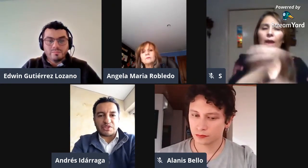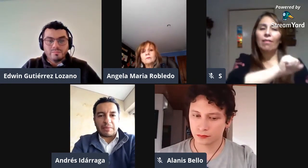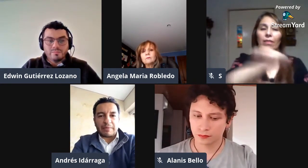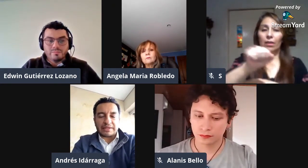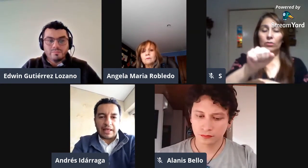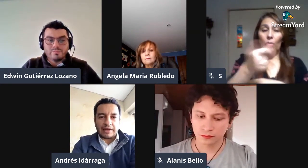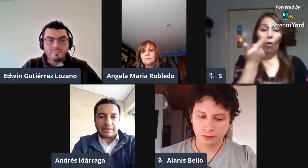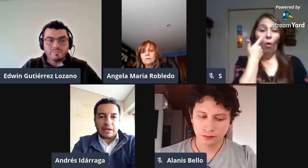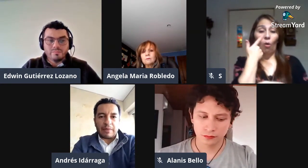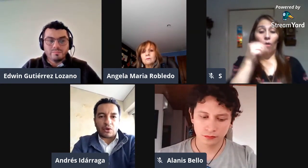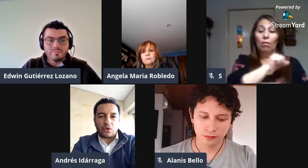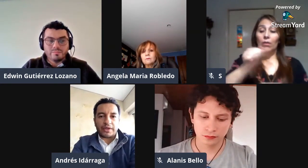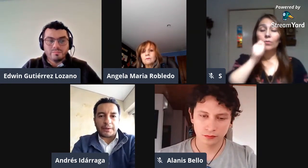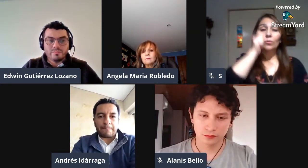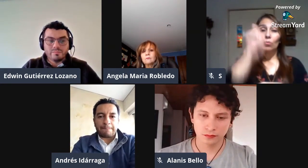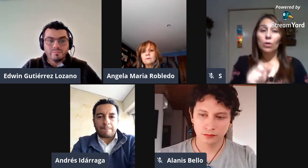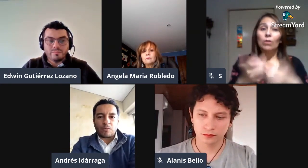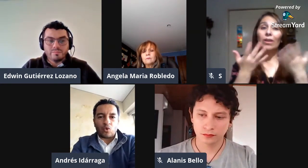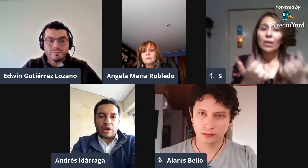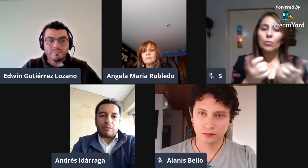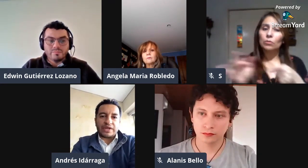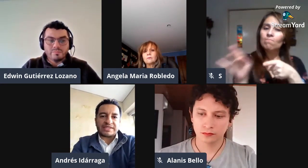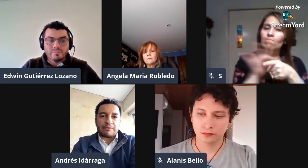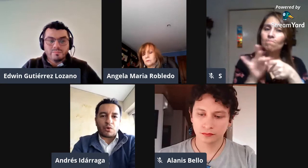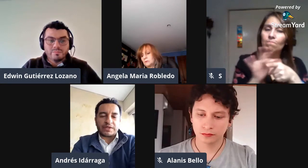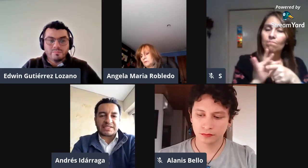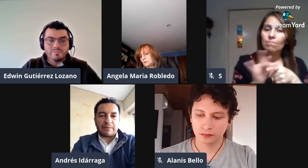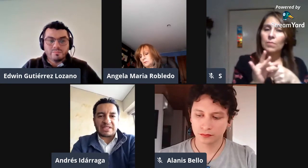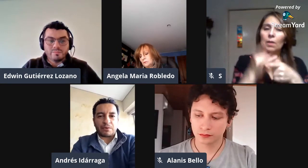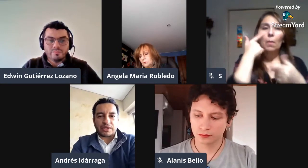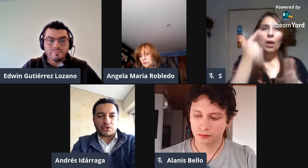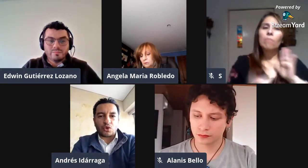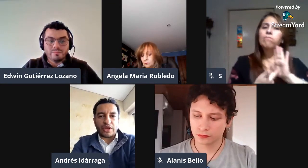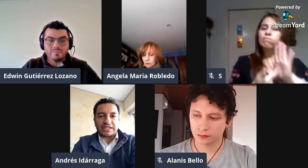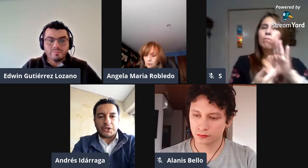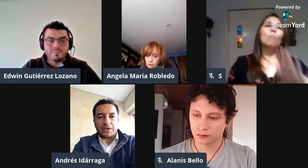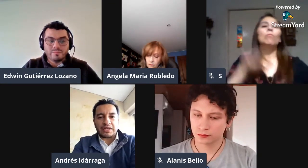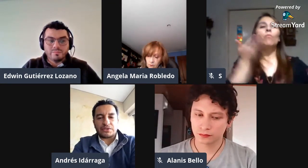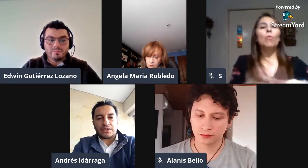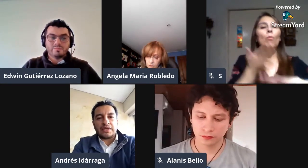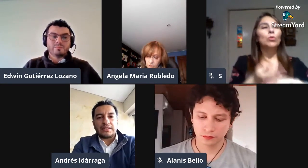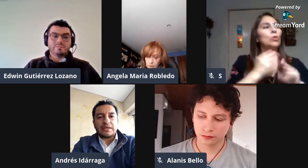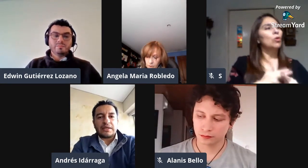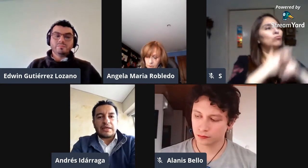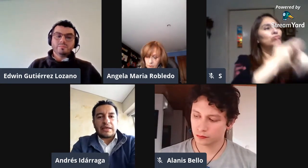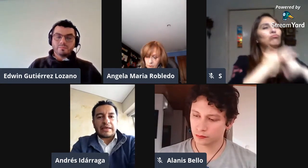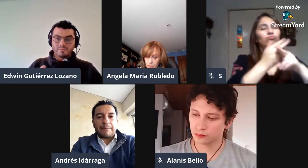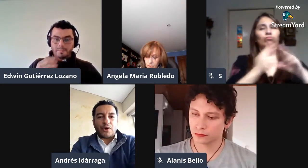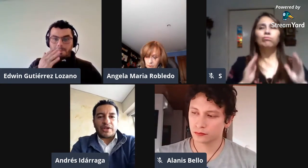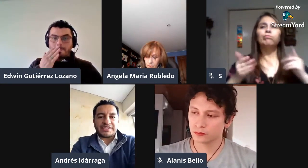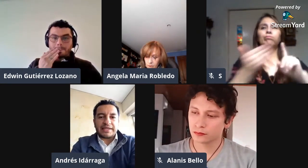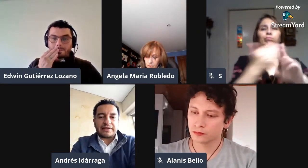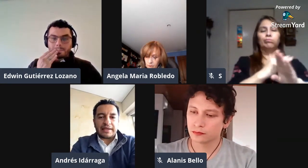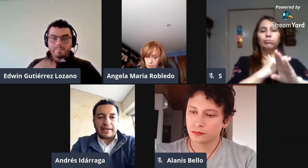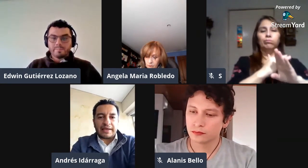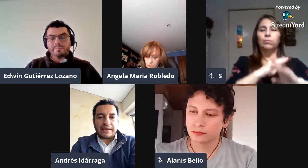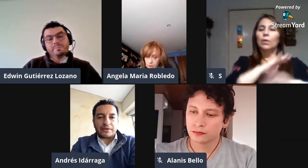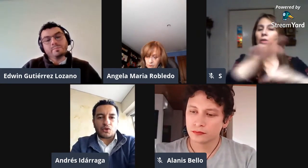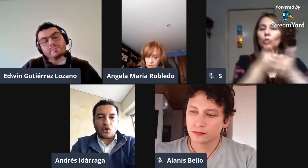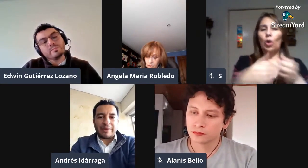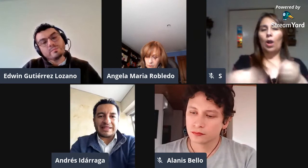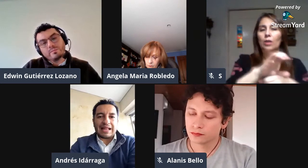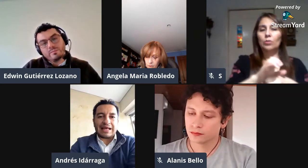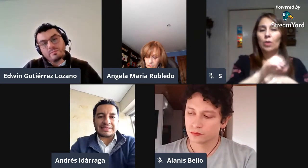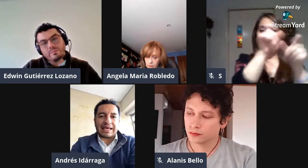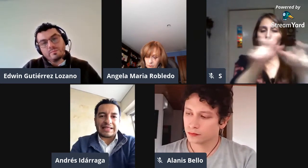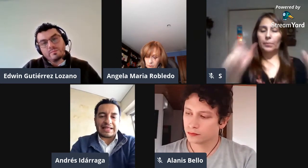Humanos queremos implementar en el marco de una apuesta por unos esquemas de protección colectiva en la ciudad que prioricen